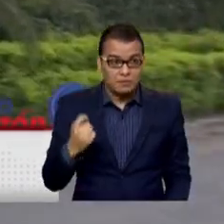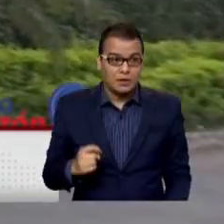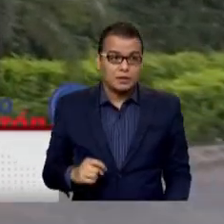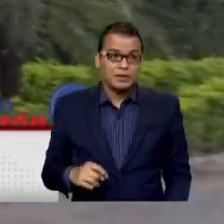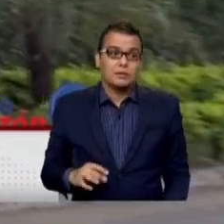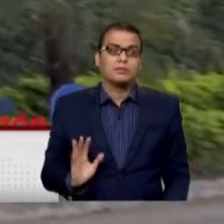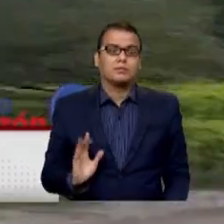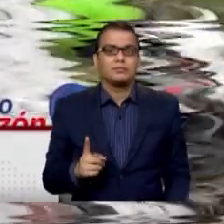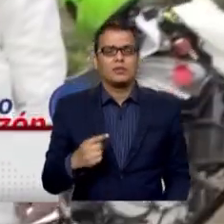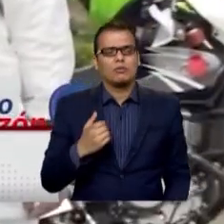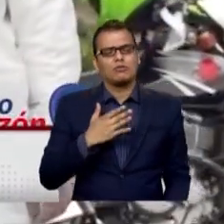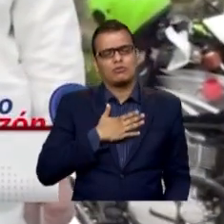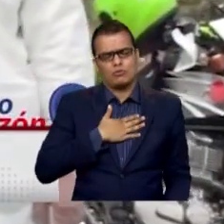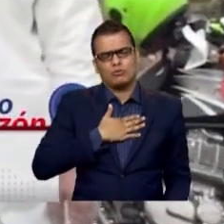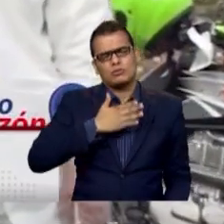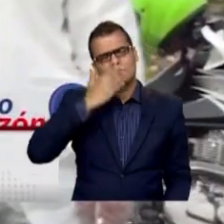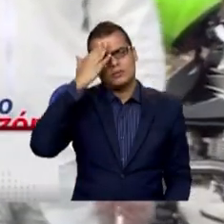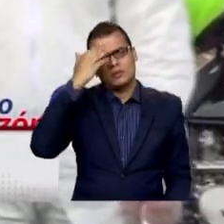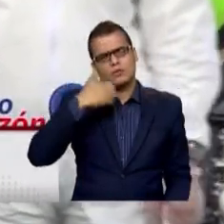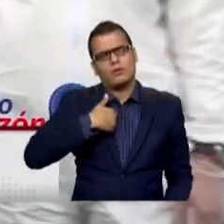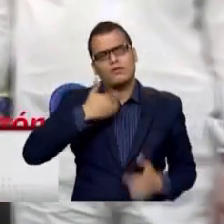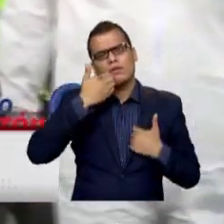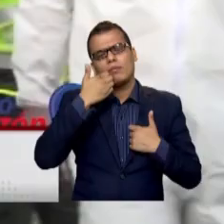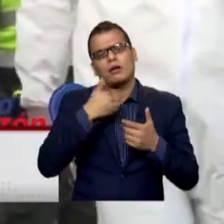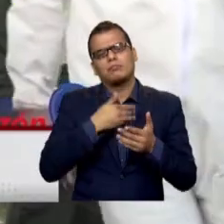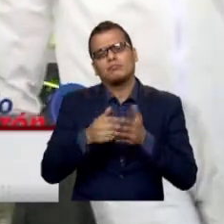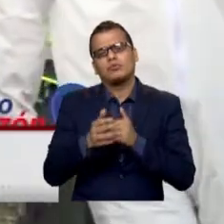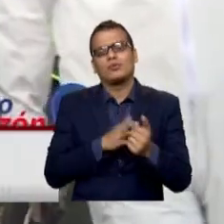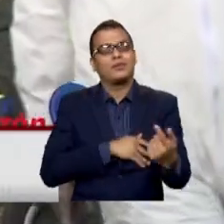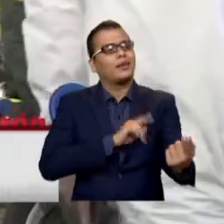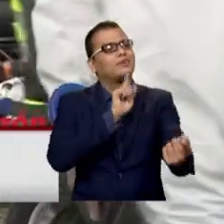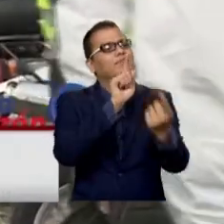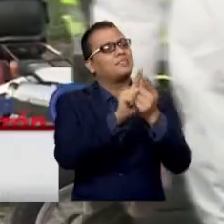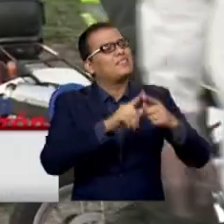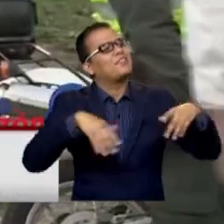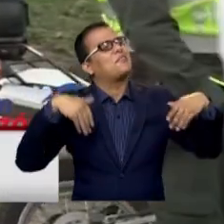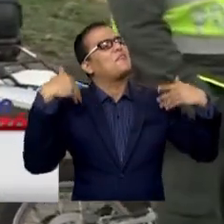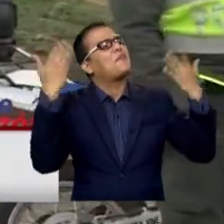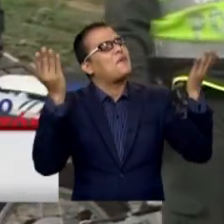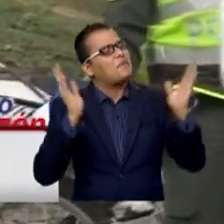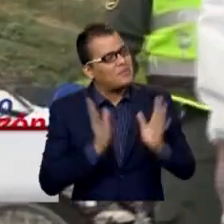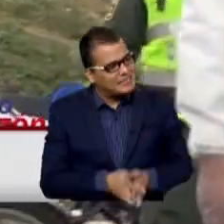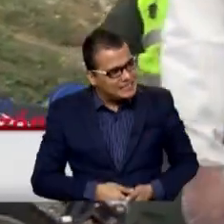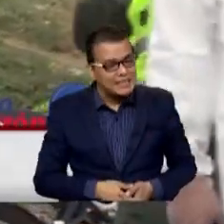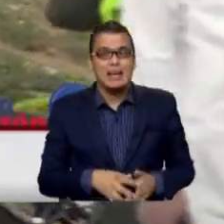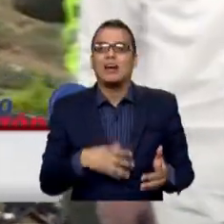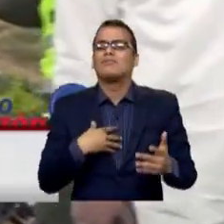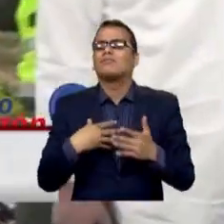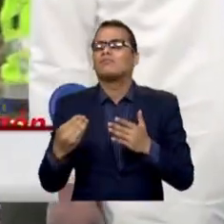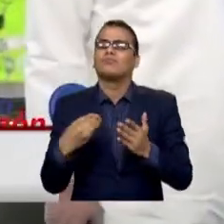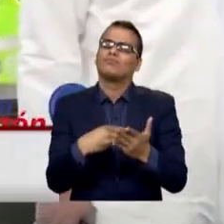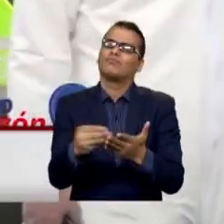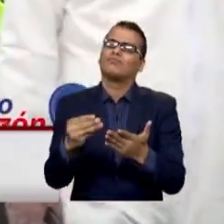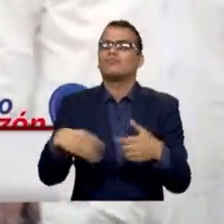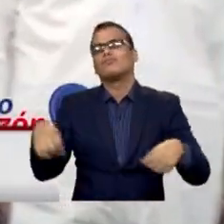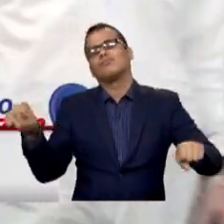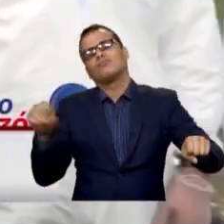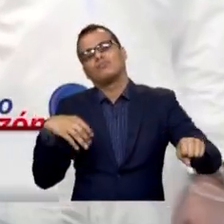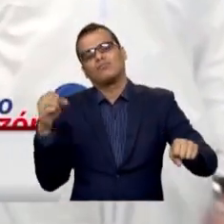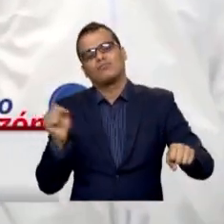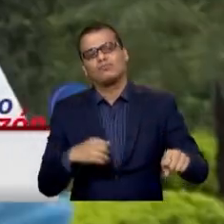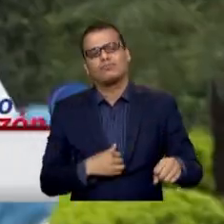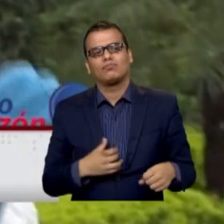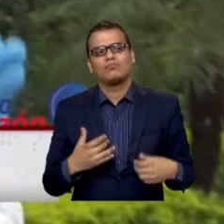aún conociéndose enfermo, salen a hablar con los vecinos, salen a la tienda, salen al supermercado, tienen